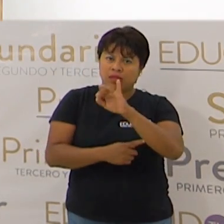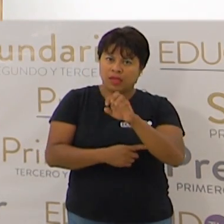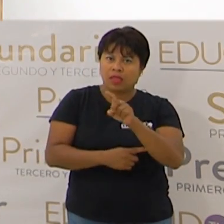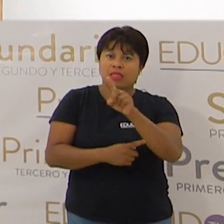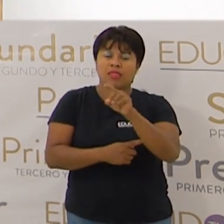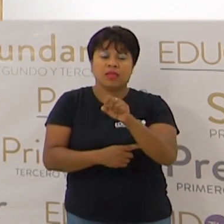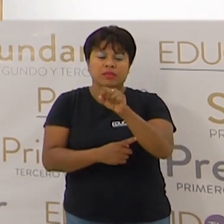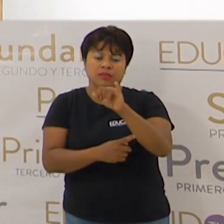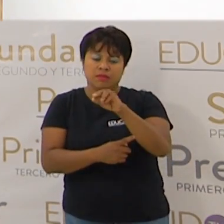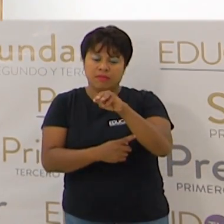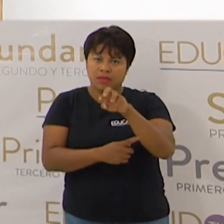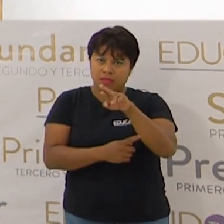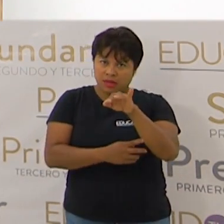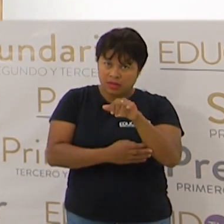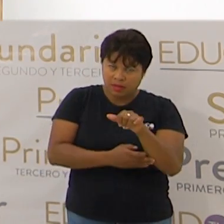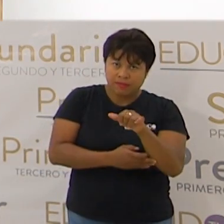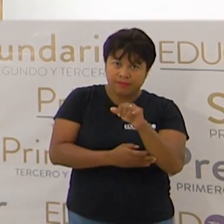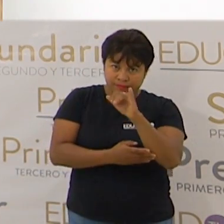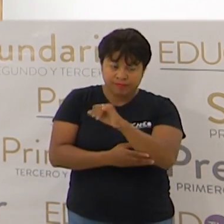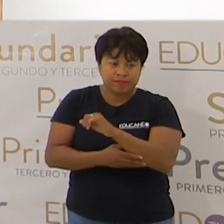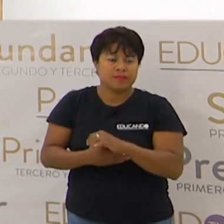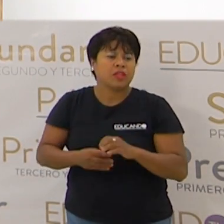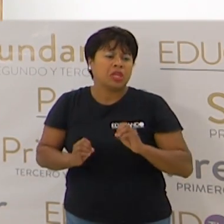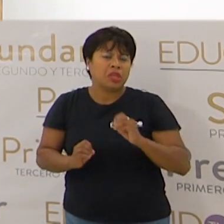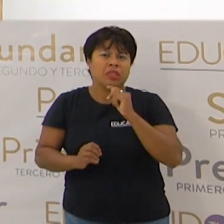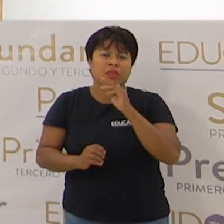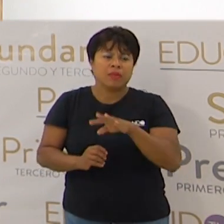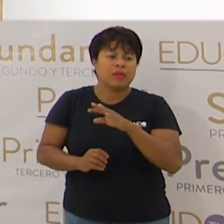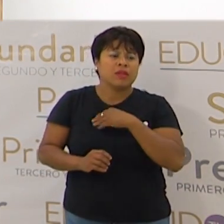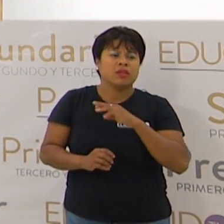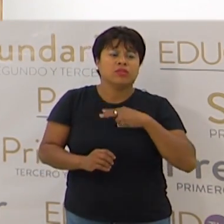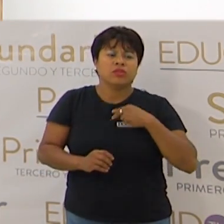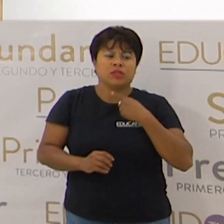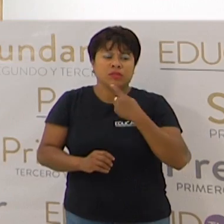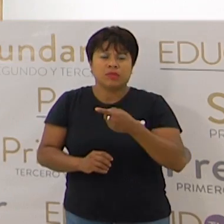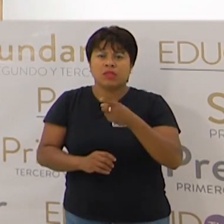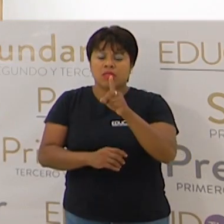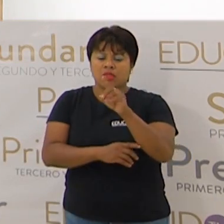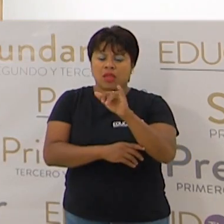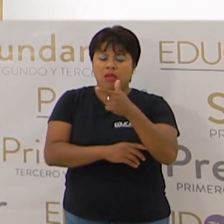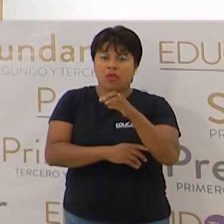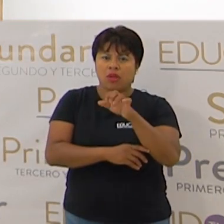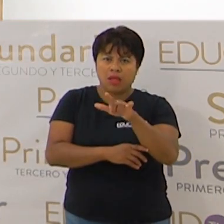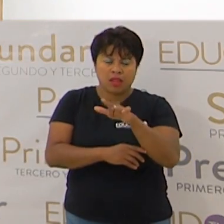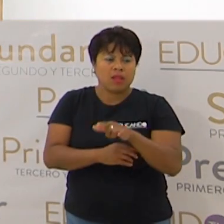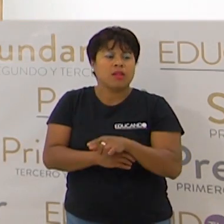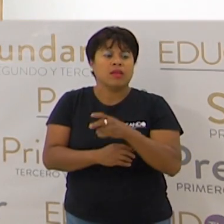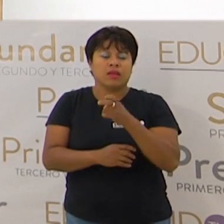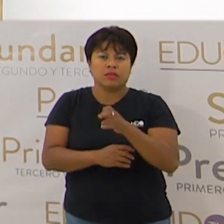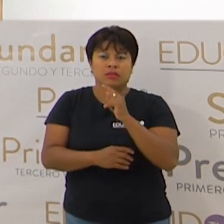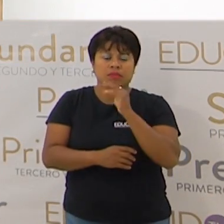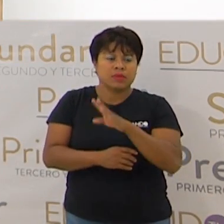de simetría, ¿sí? O también lo que dijimos hace un rato, una diagonal, ¿verdad? La